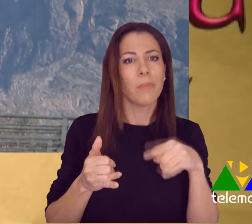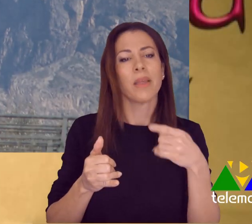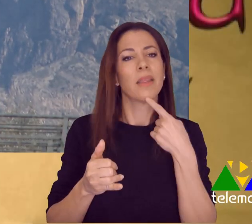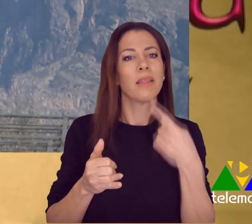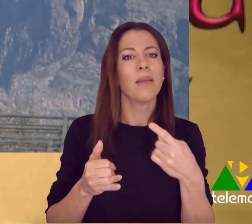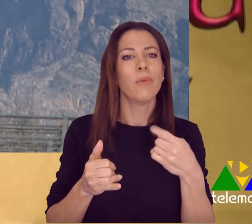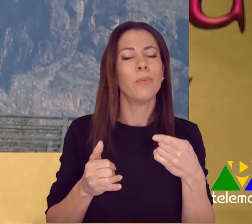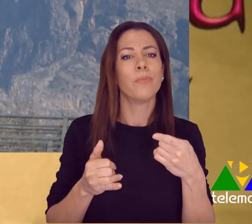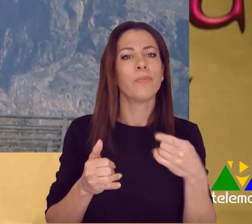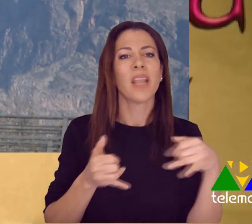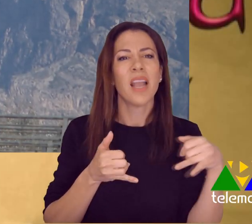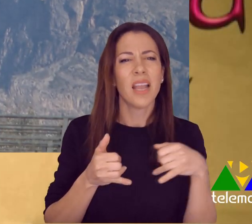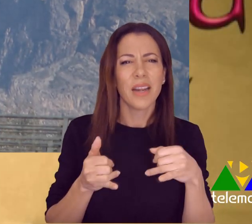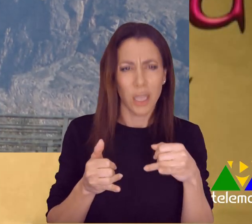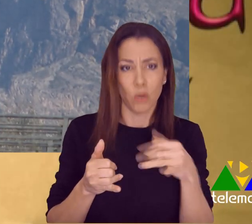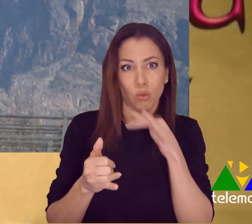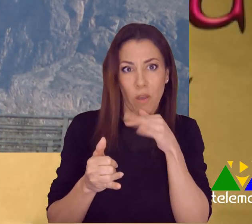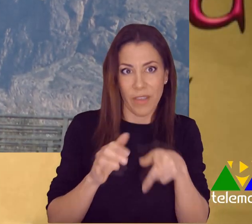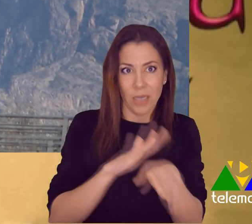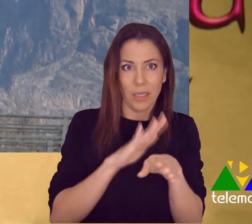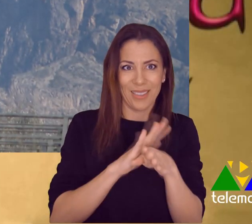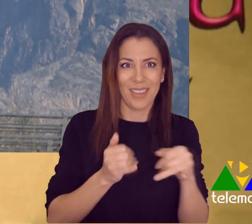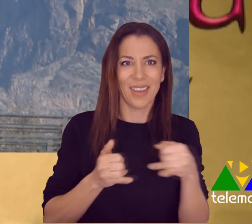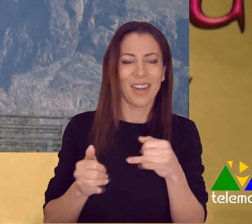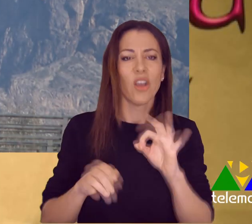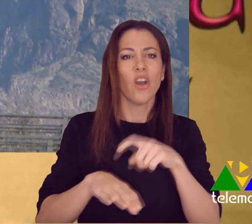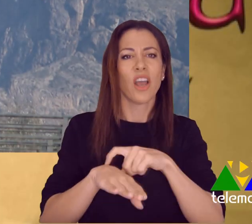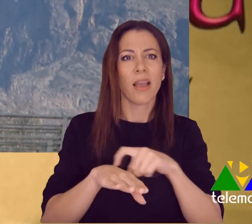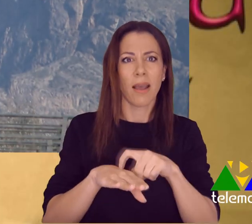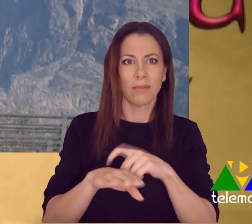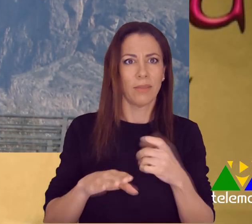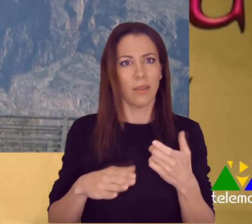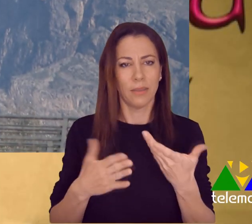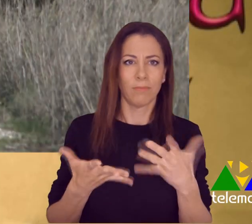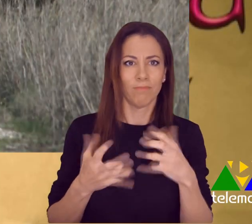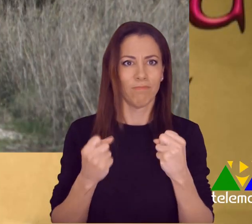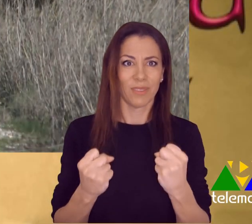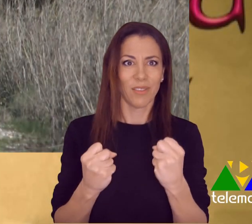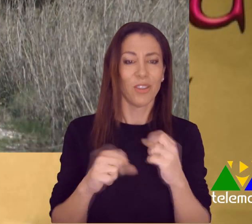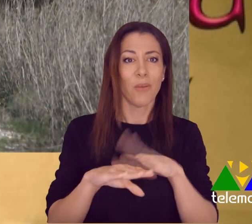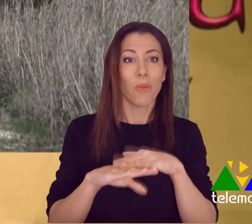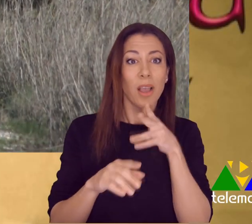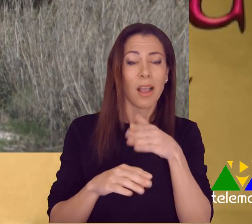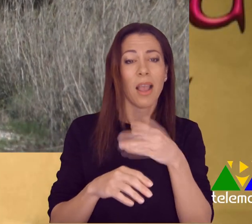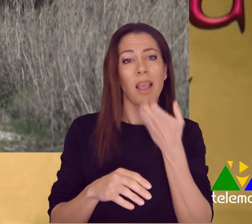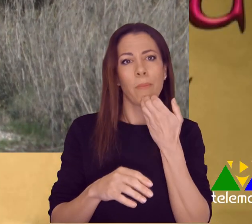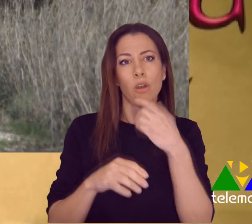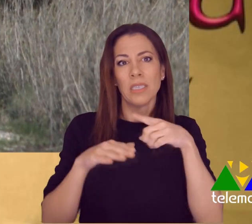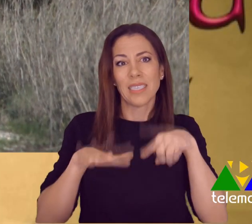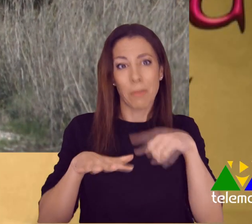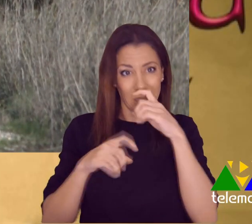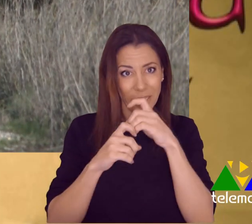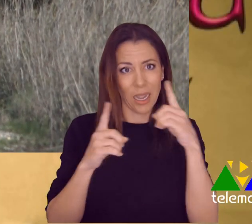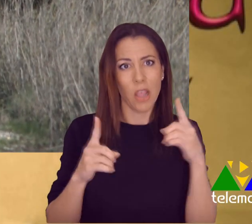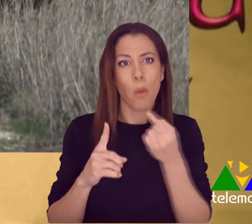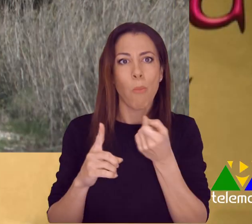que el río es un río, sigue siéndolo, un río de carácter torrencial, es decir, que de la mitad del año no tiene o